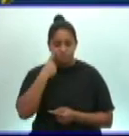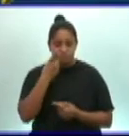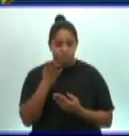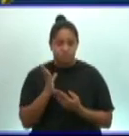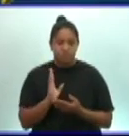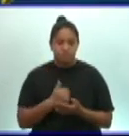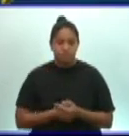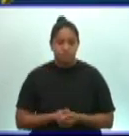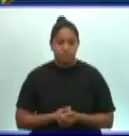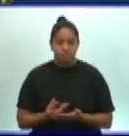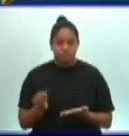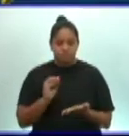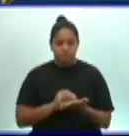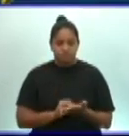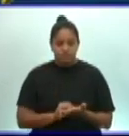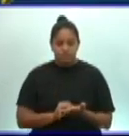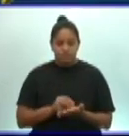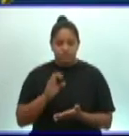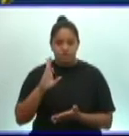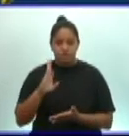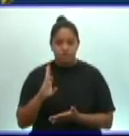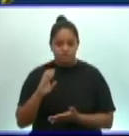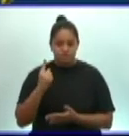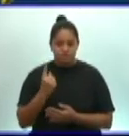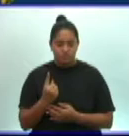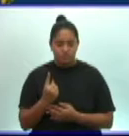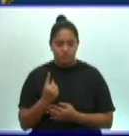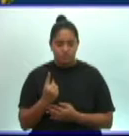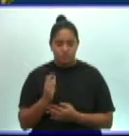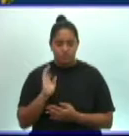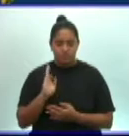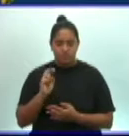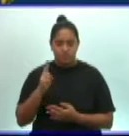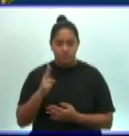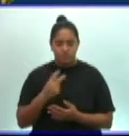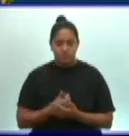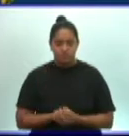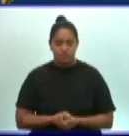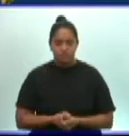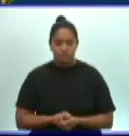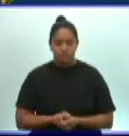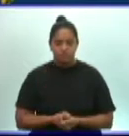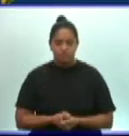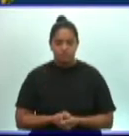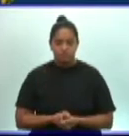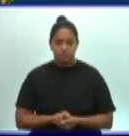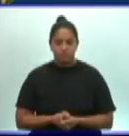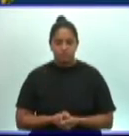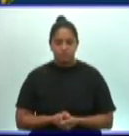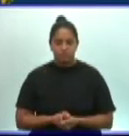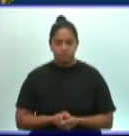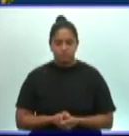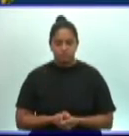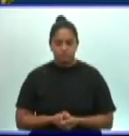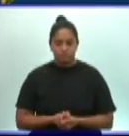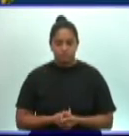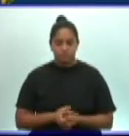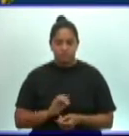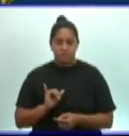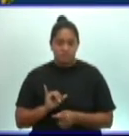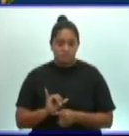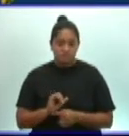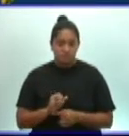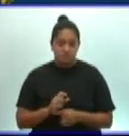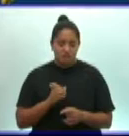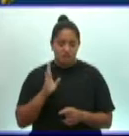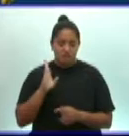Estamos ubicando F1, 2, o sea, es la fuerza que ejerce Q1 sobre Q2, y la fuerza que ejerce 2 sobre